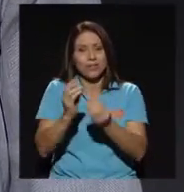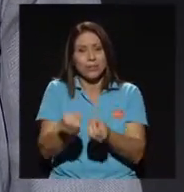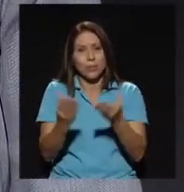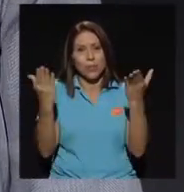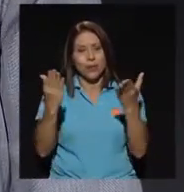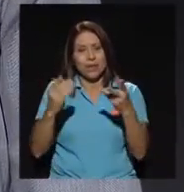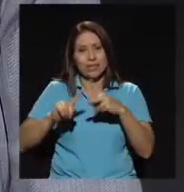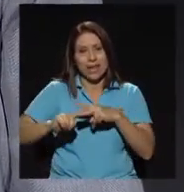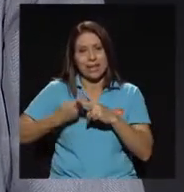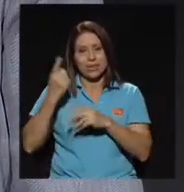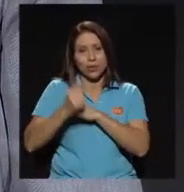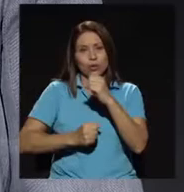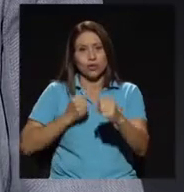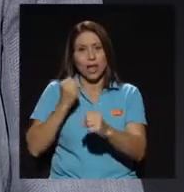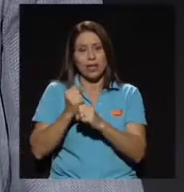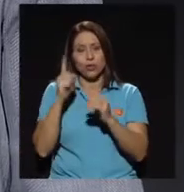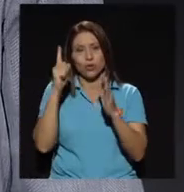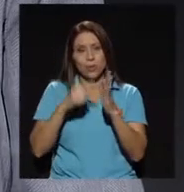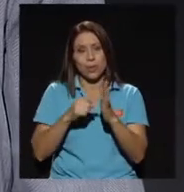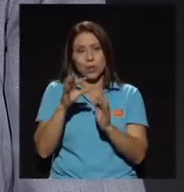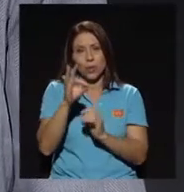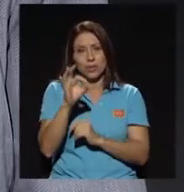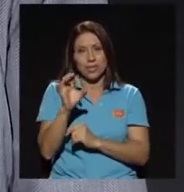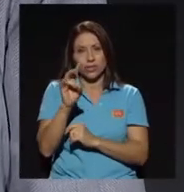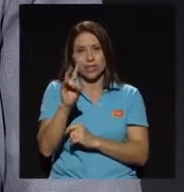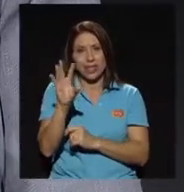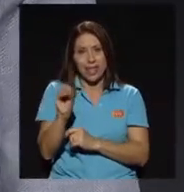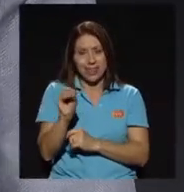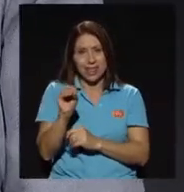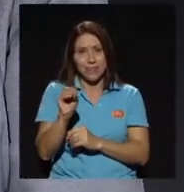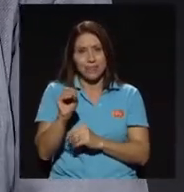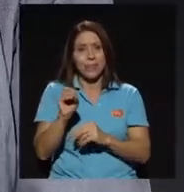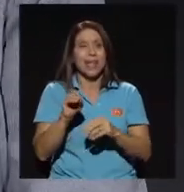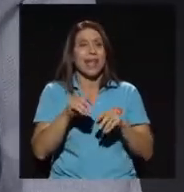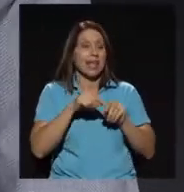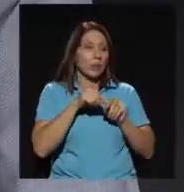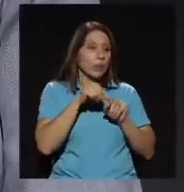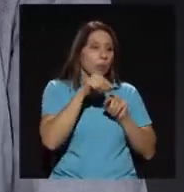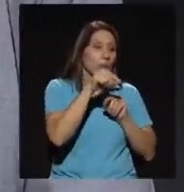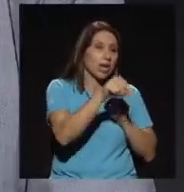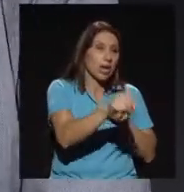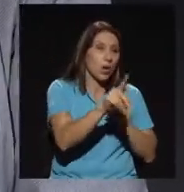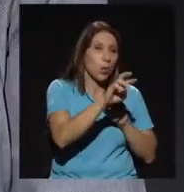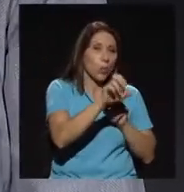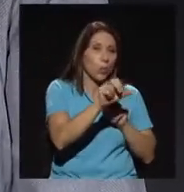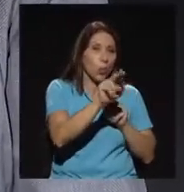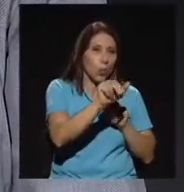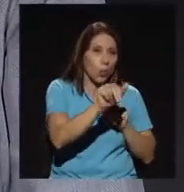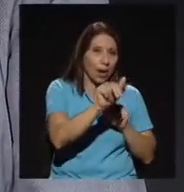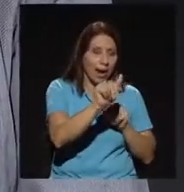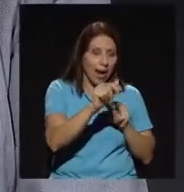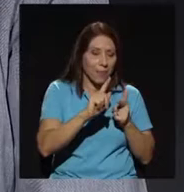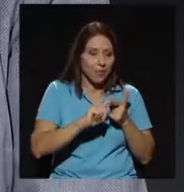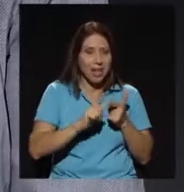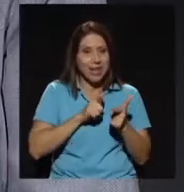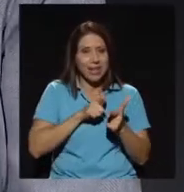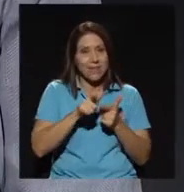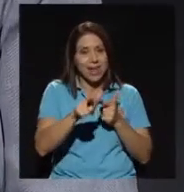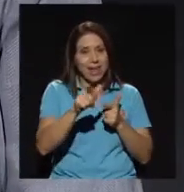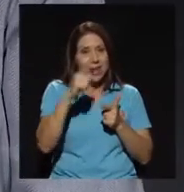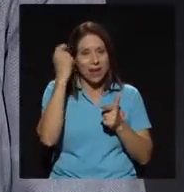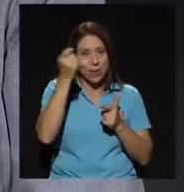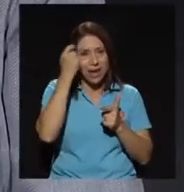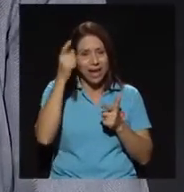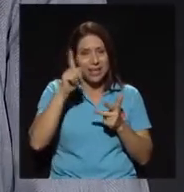inicio de los años 70. Empiezan a sedes regionales, una por allá en la región Brunca, una en Liberia, en Guanacaste, y luego